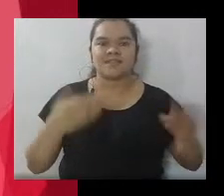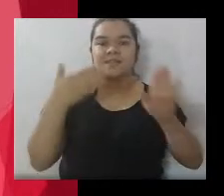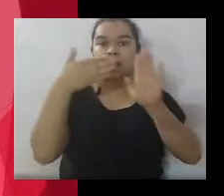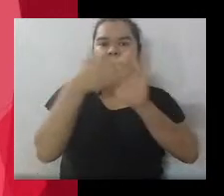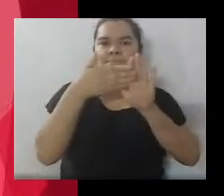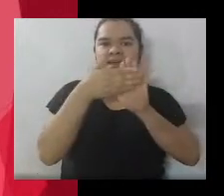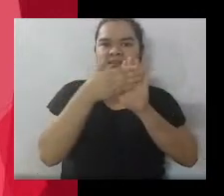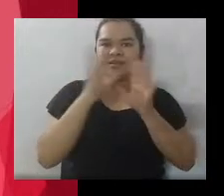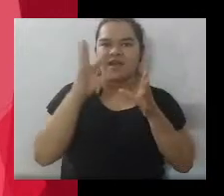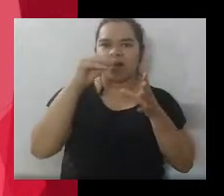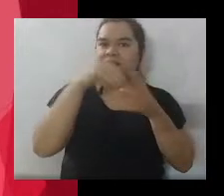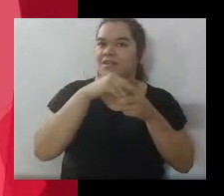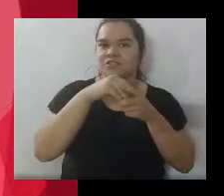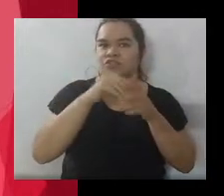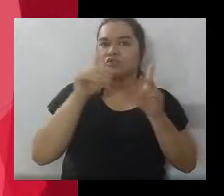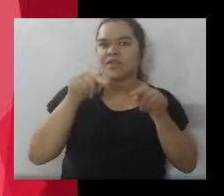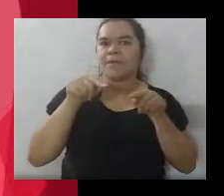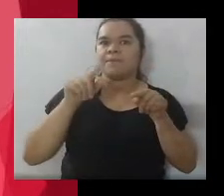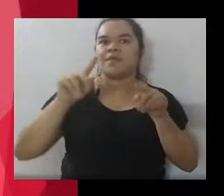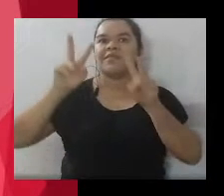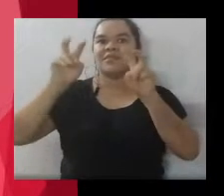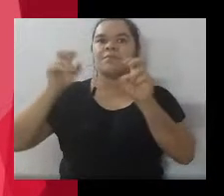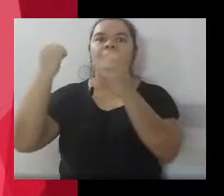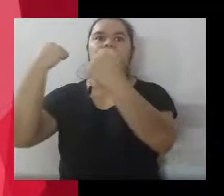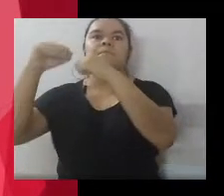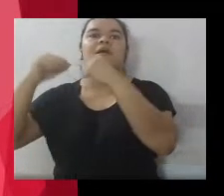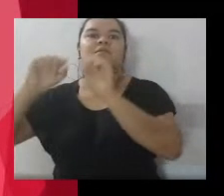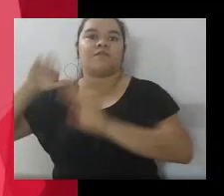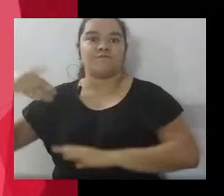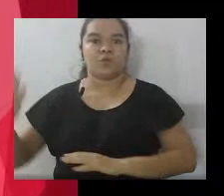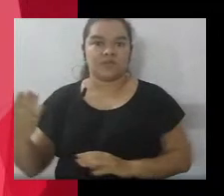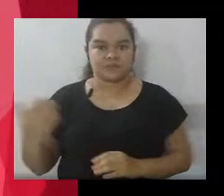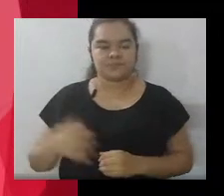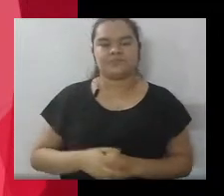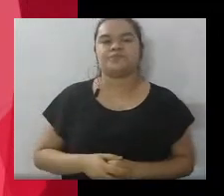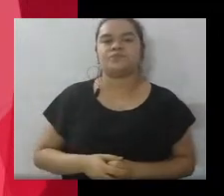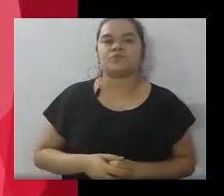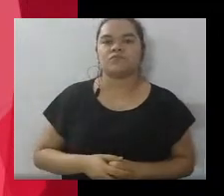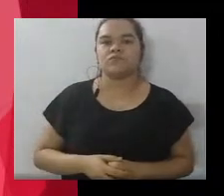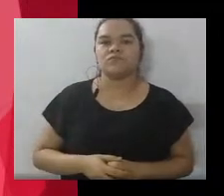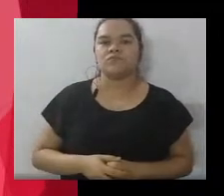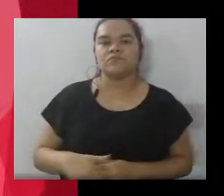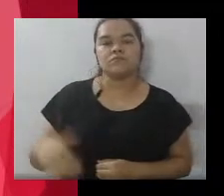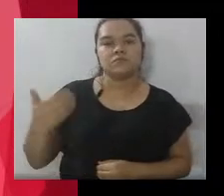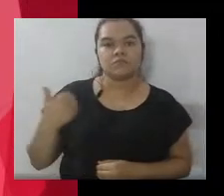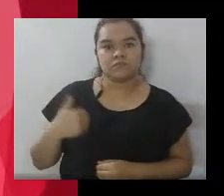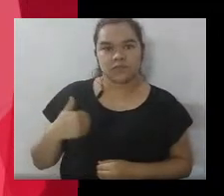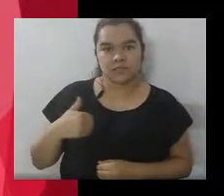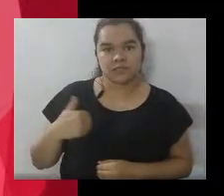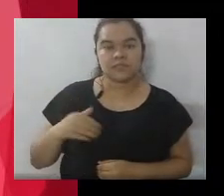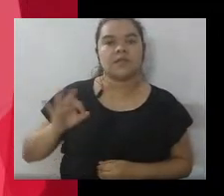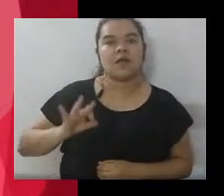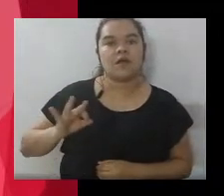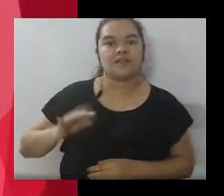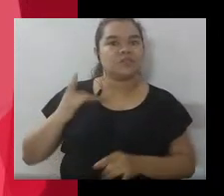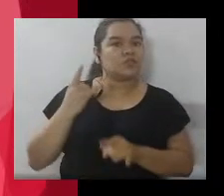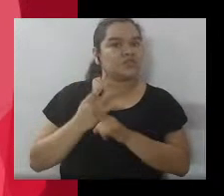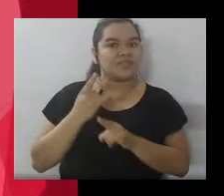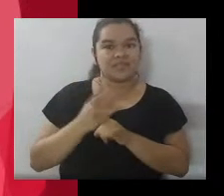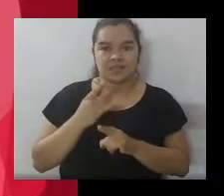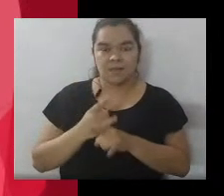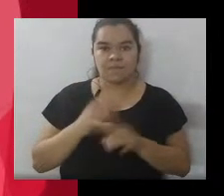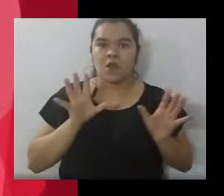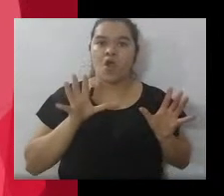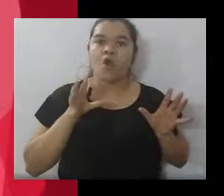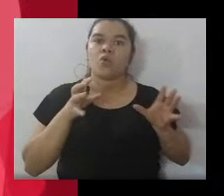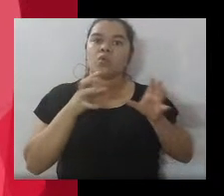¿sí? A nivel nacional, todos los años la Federación Argentina de Agrimensores